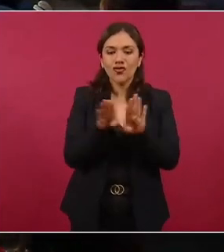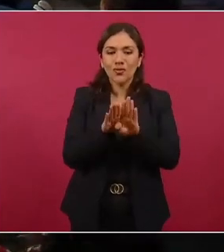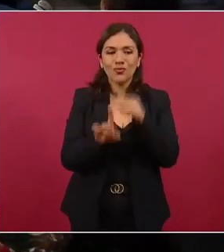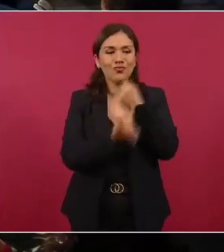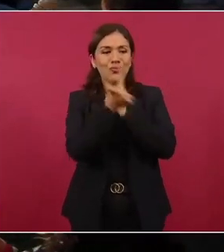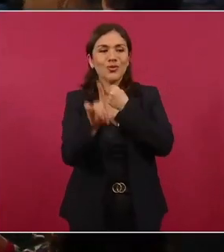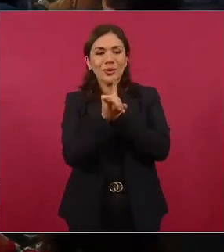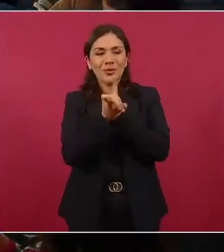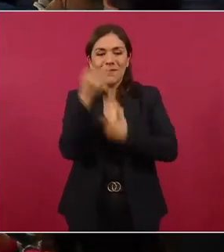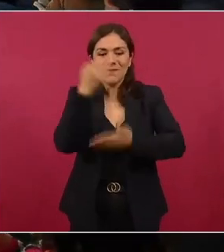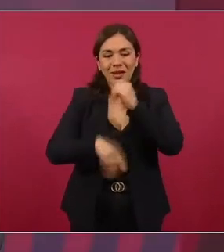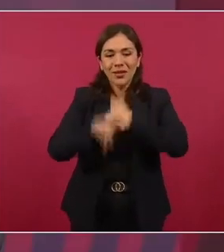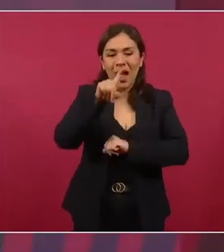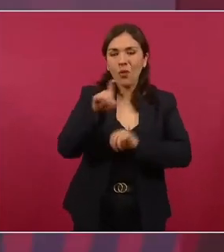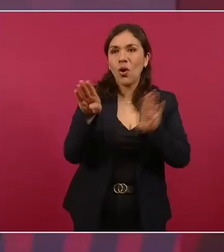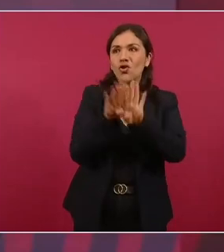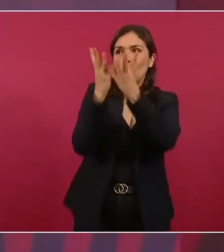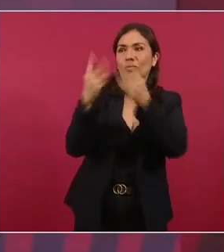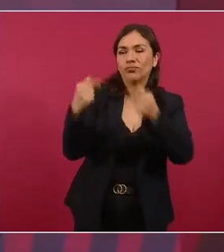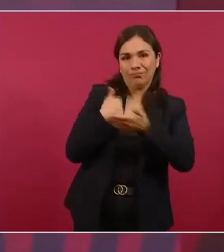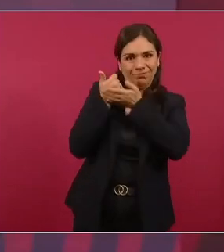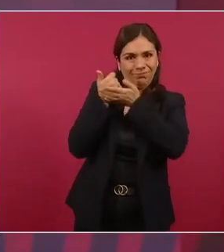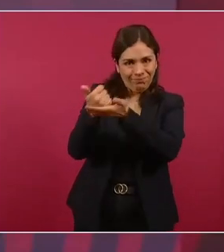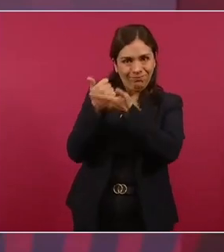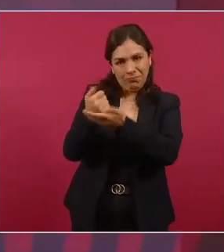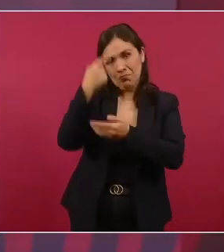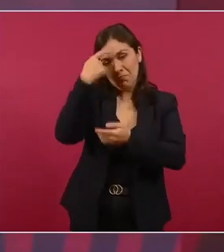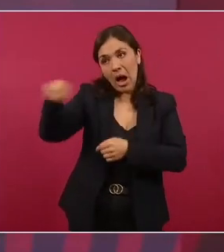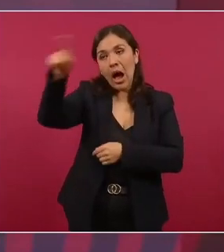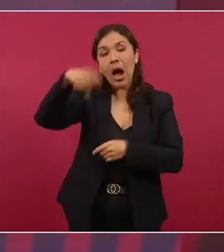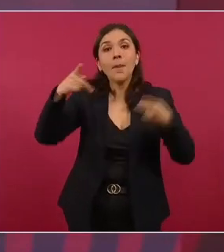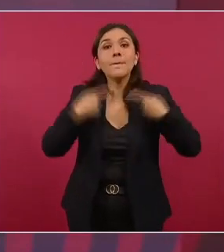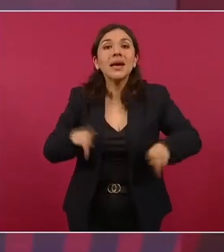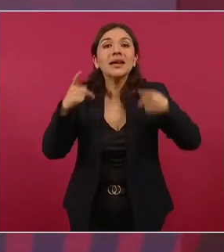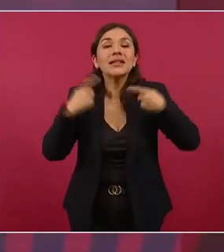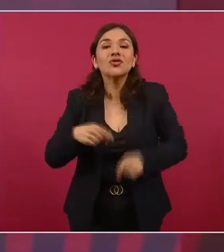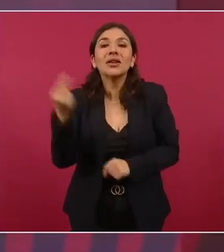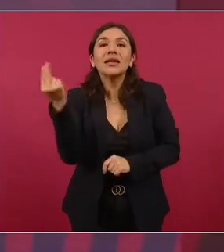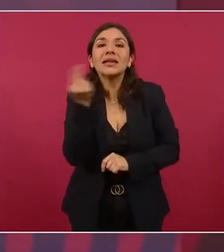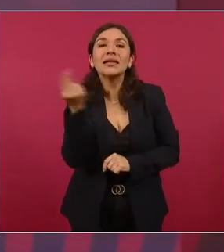el problema del déficit de agua para consumo